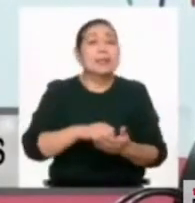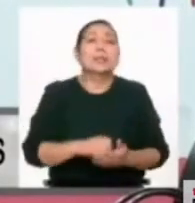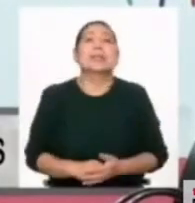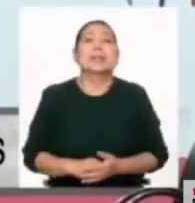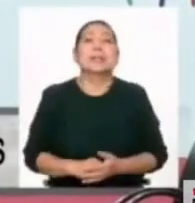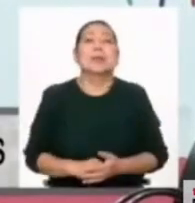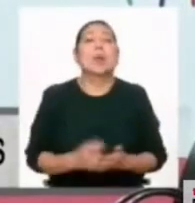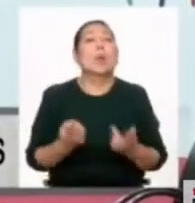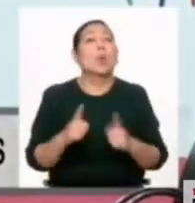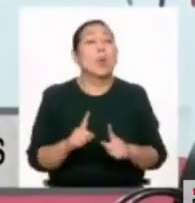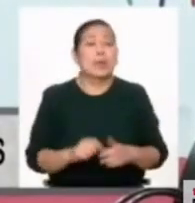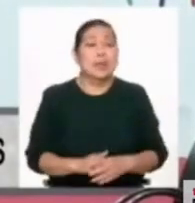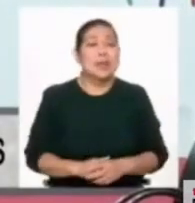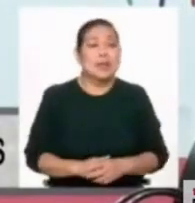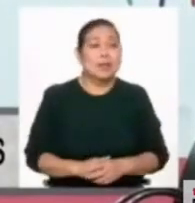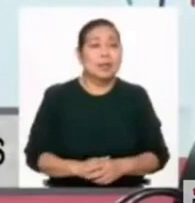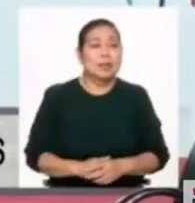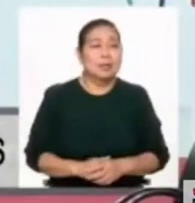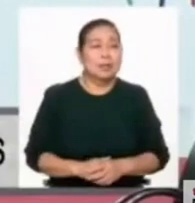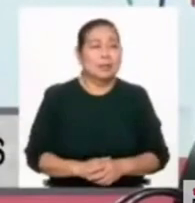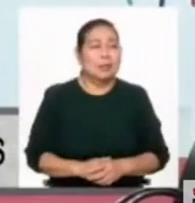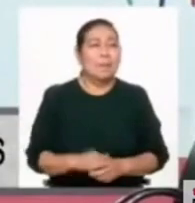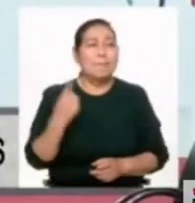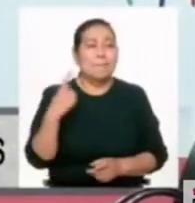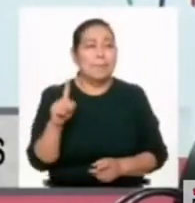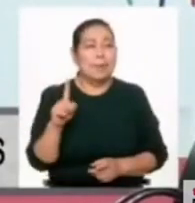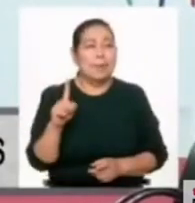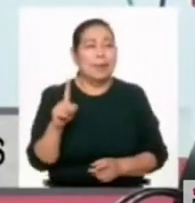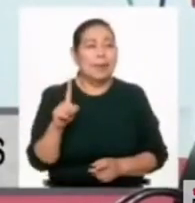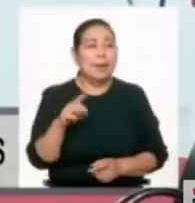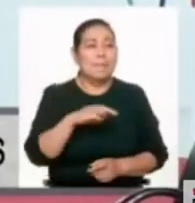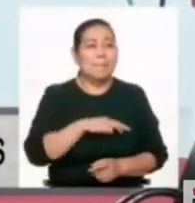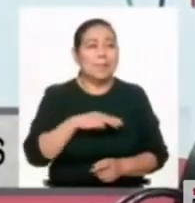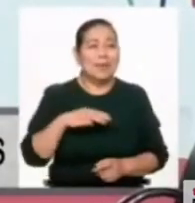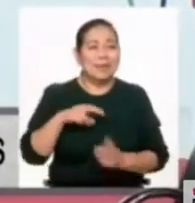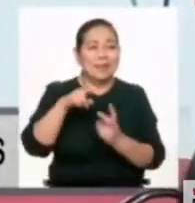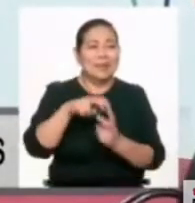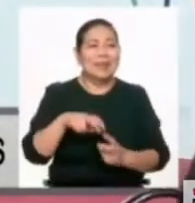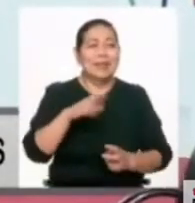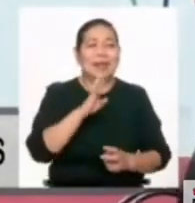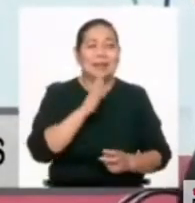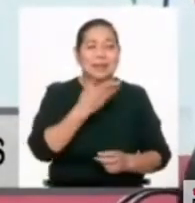población. Y en cuanto a, creo hay una parte para el ministro de Agricultura.